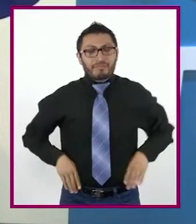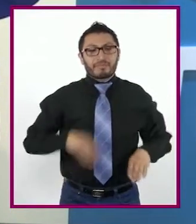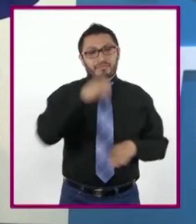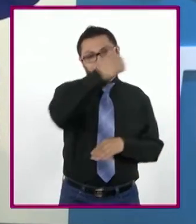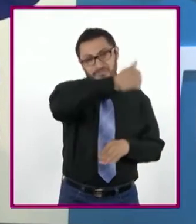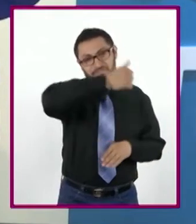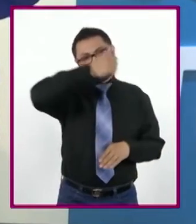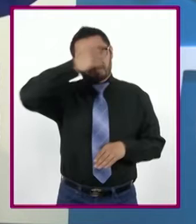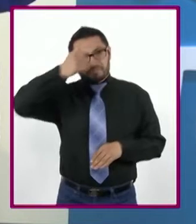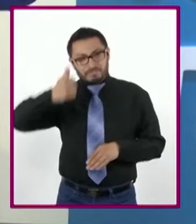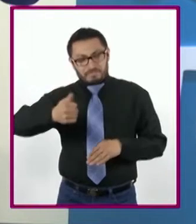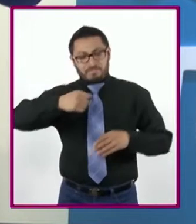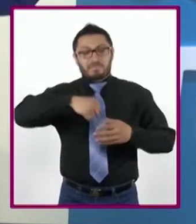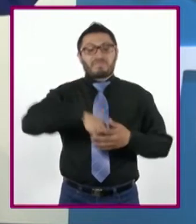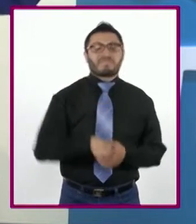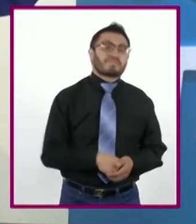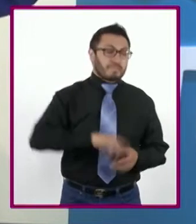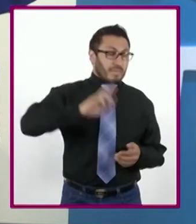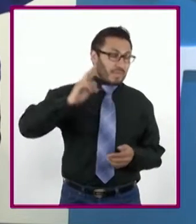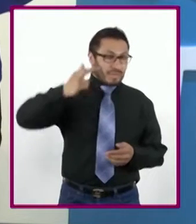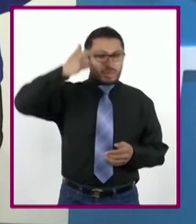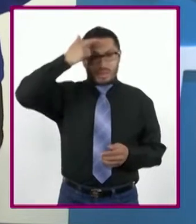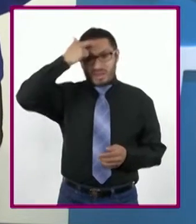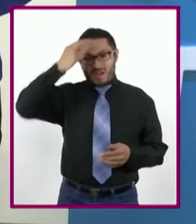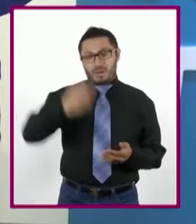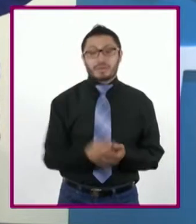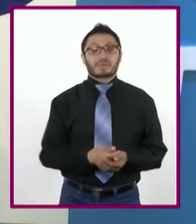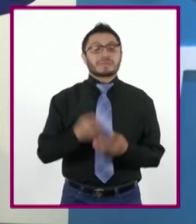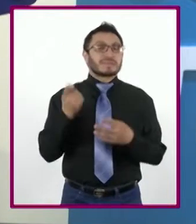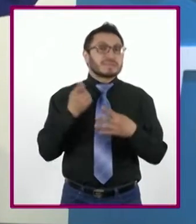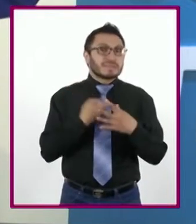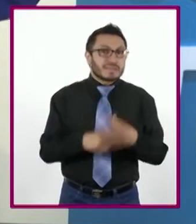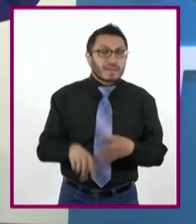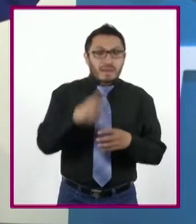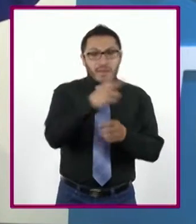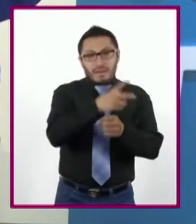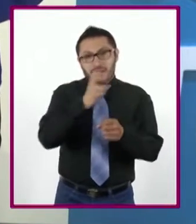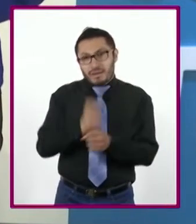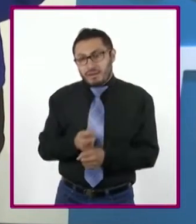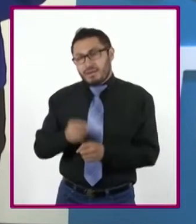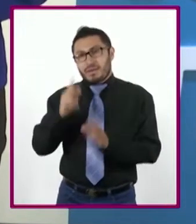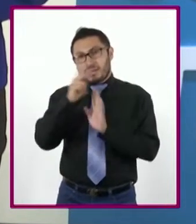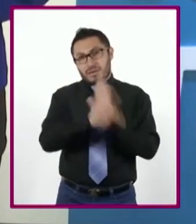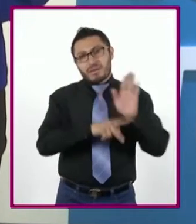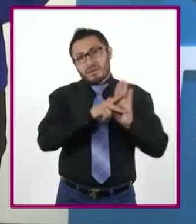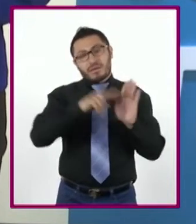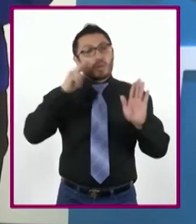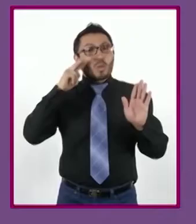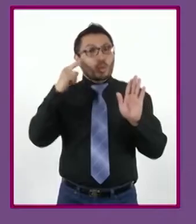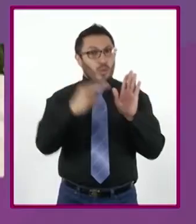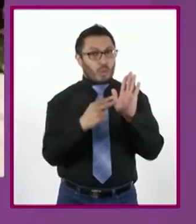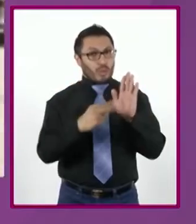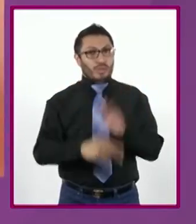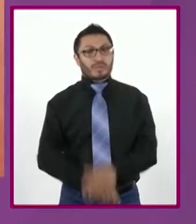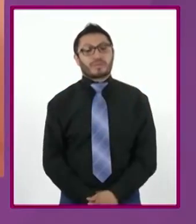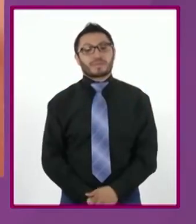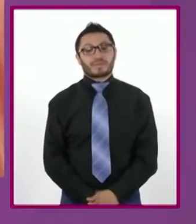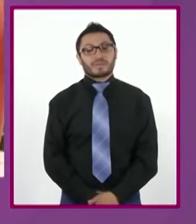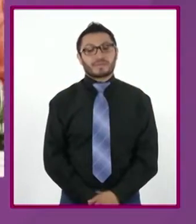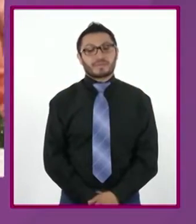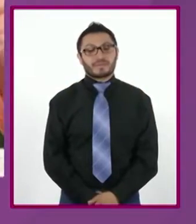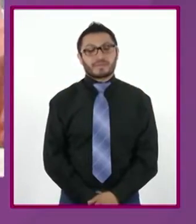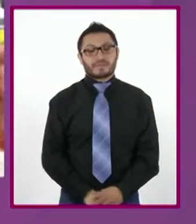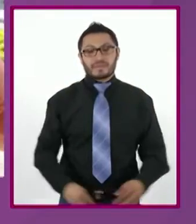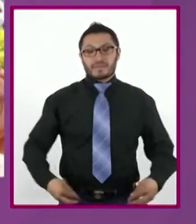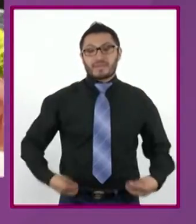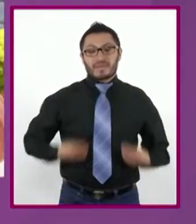uno de ellos. Para recordarlas e iniciar con el tema, te invitamos a que observes el siguiente video. En